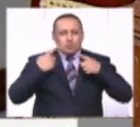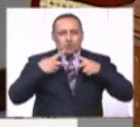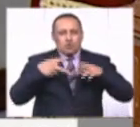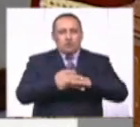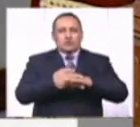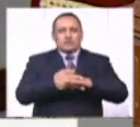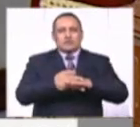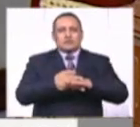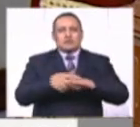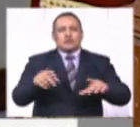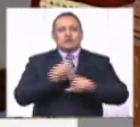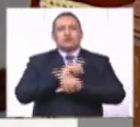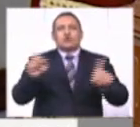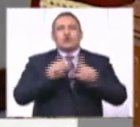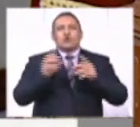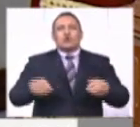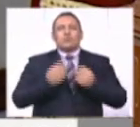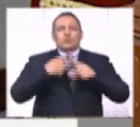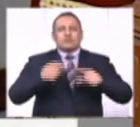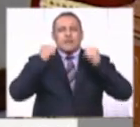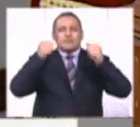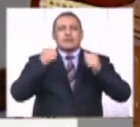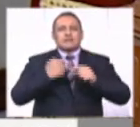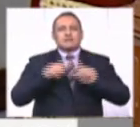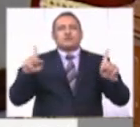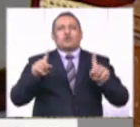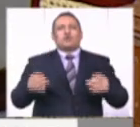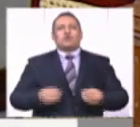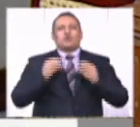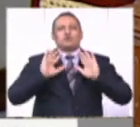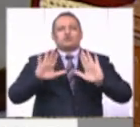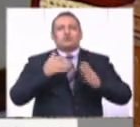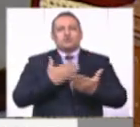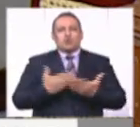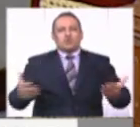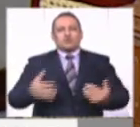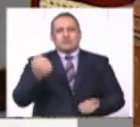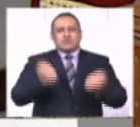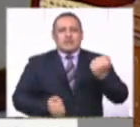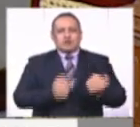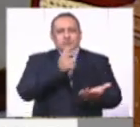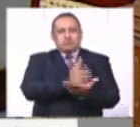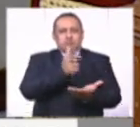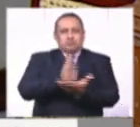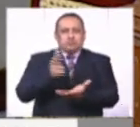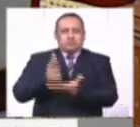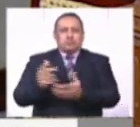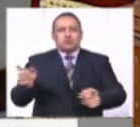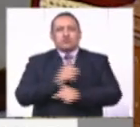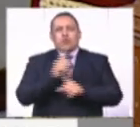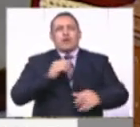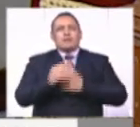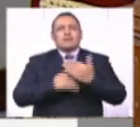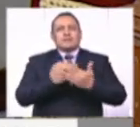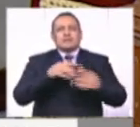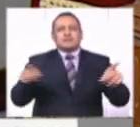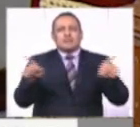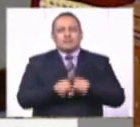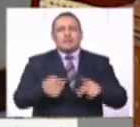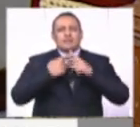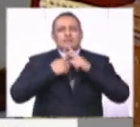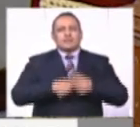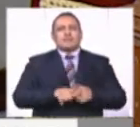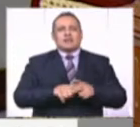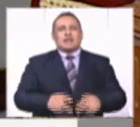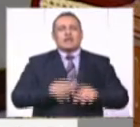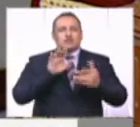manera no como una marcha sino con sus propios vehículos en los peajes sin avanzar empezar